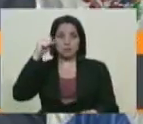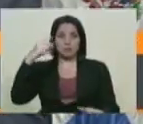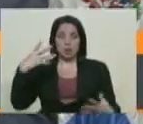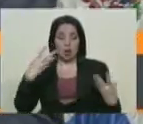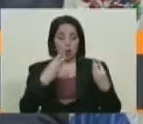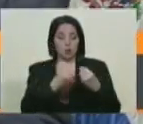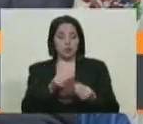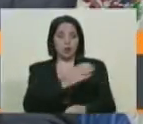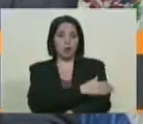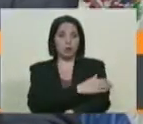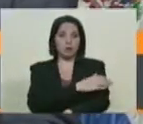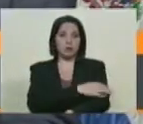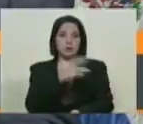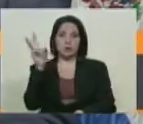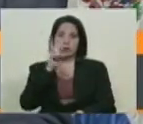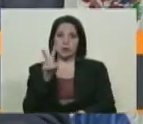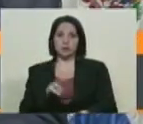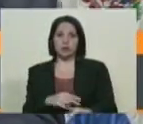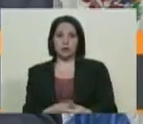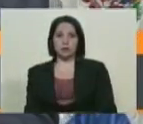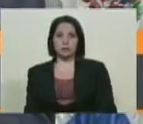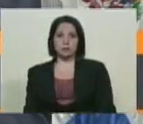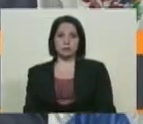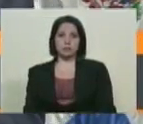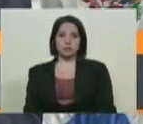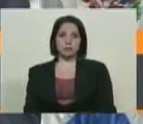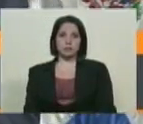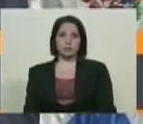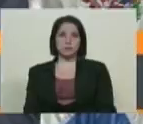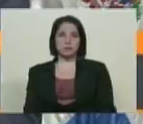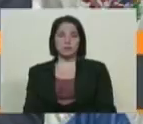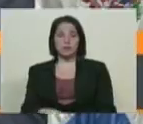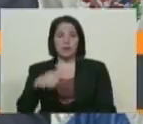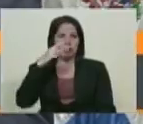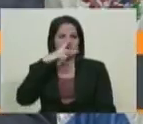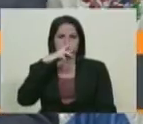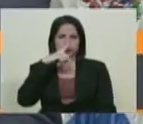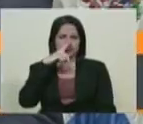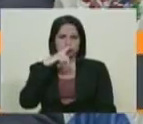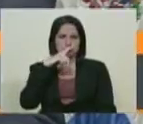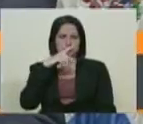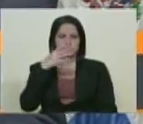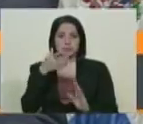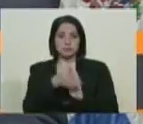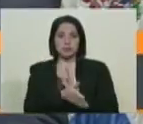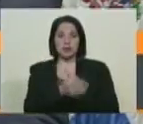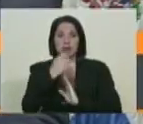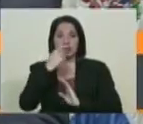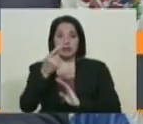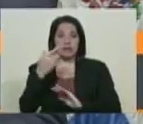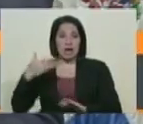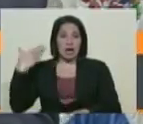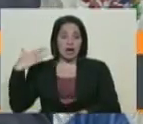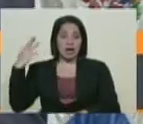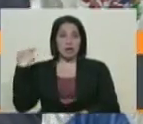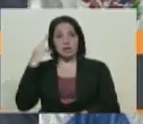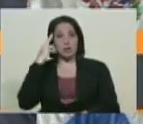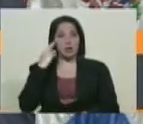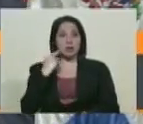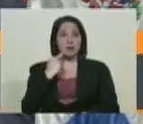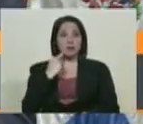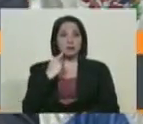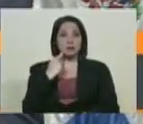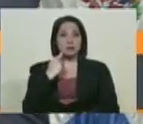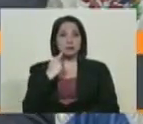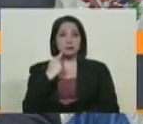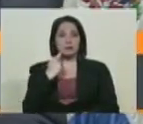la oposición de Venezuela. Hay una frase de nuestro libertador Simón Bolívar